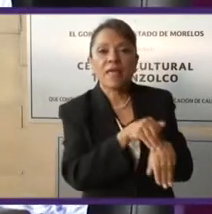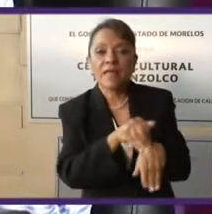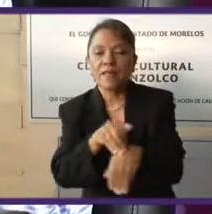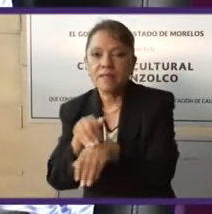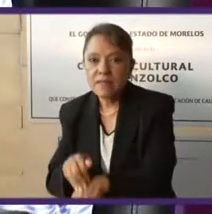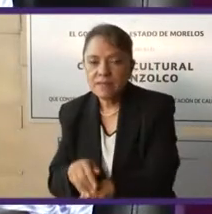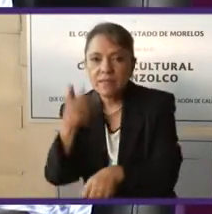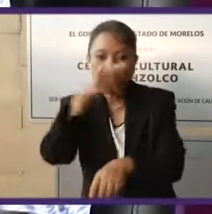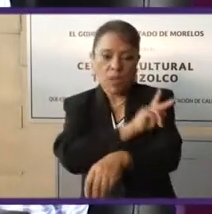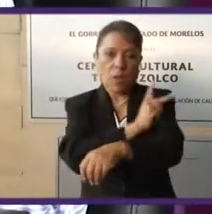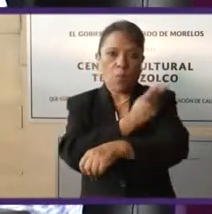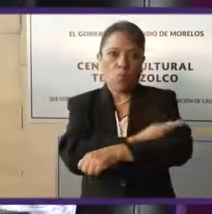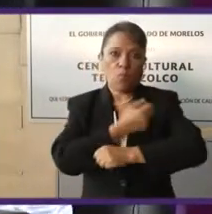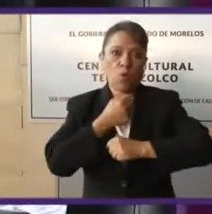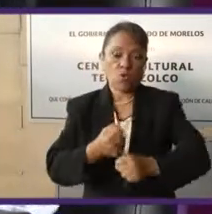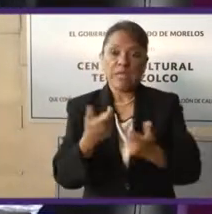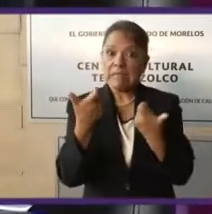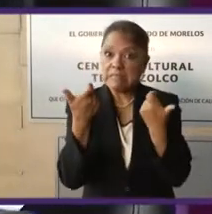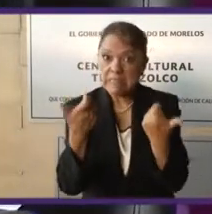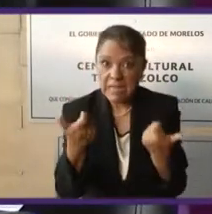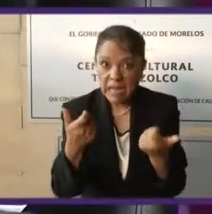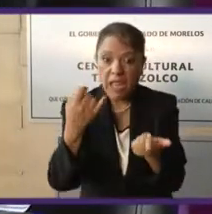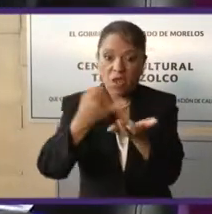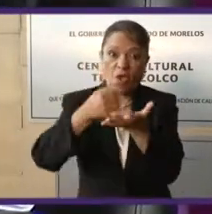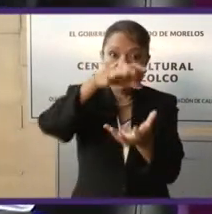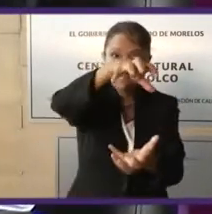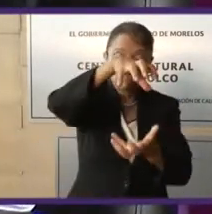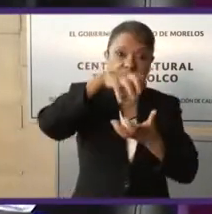del poder y de los recursos públicos.